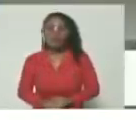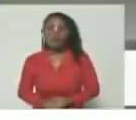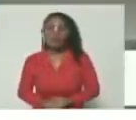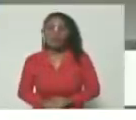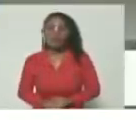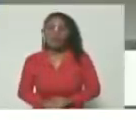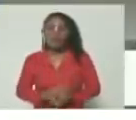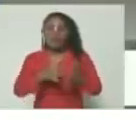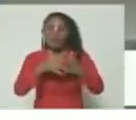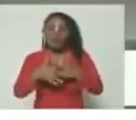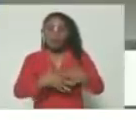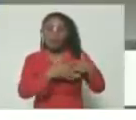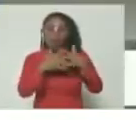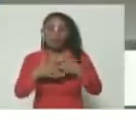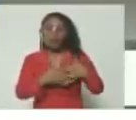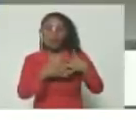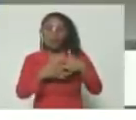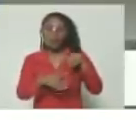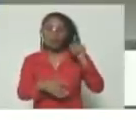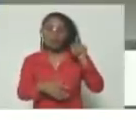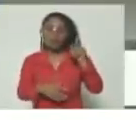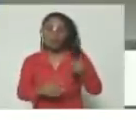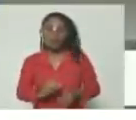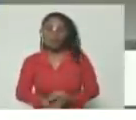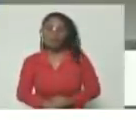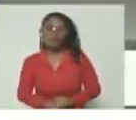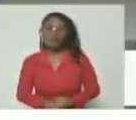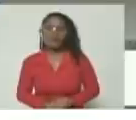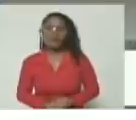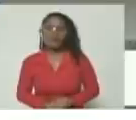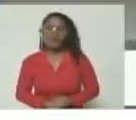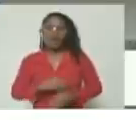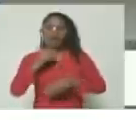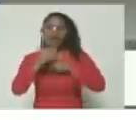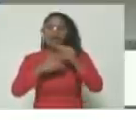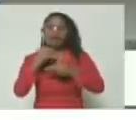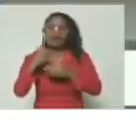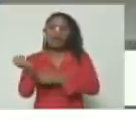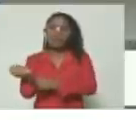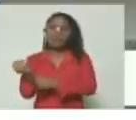de los Estados Unidos de Norteamérica nos hizo llegar